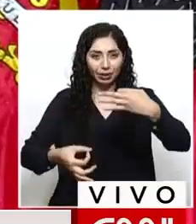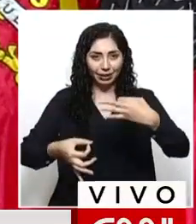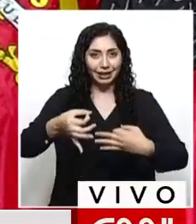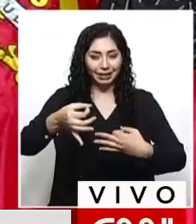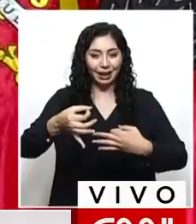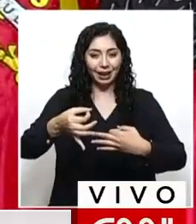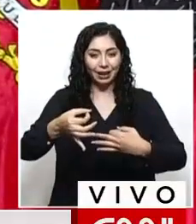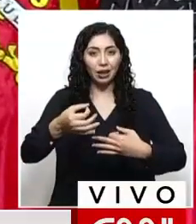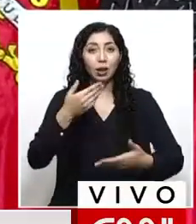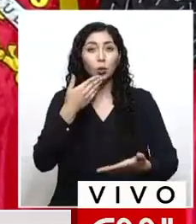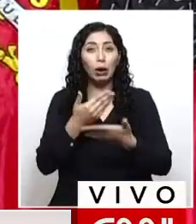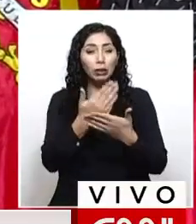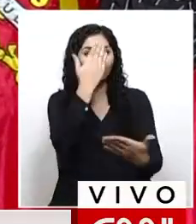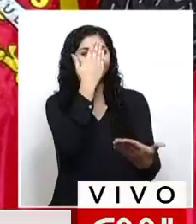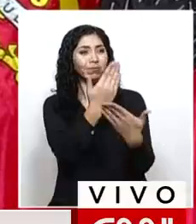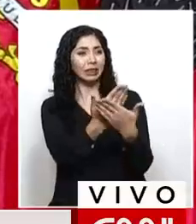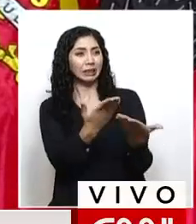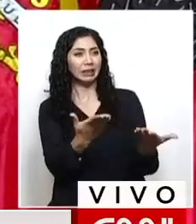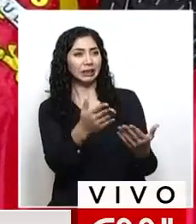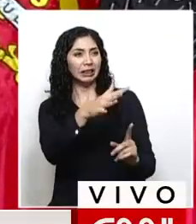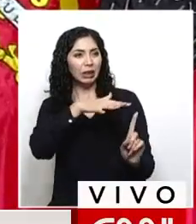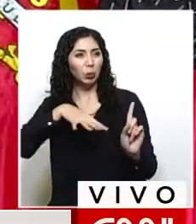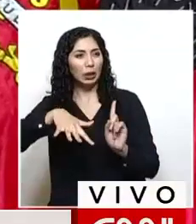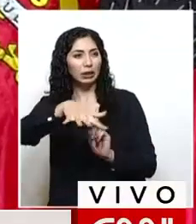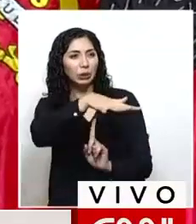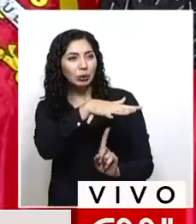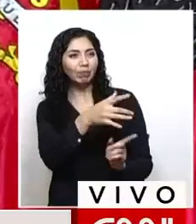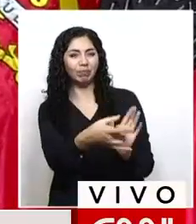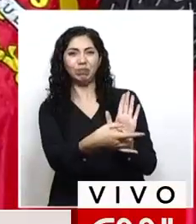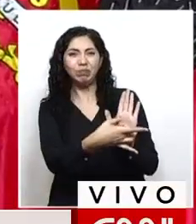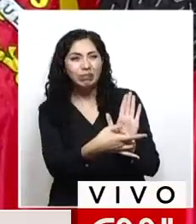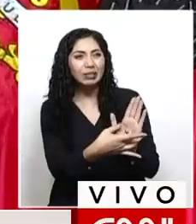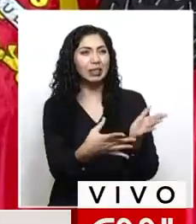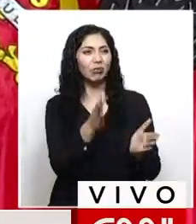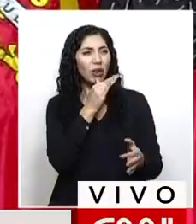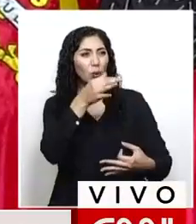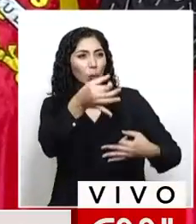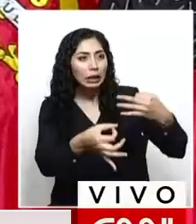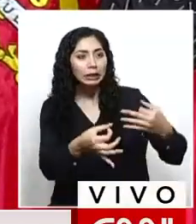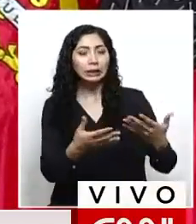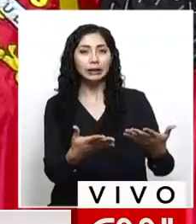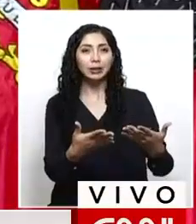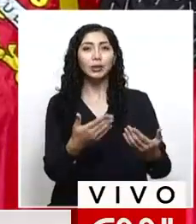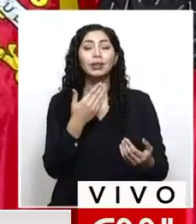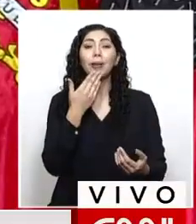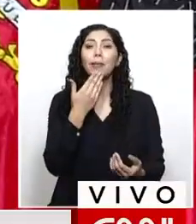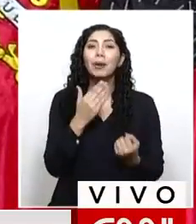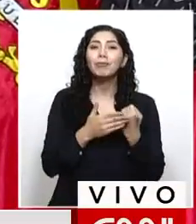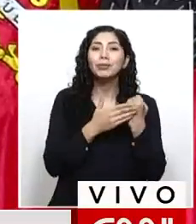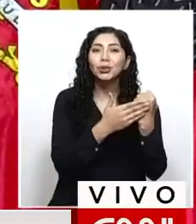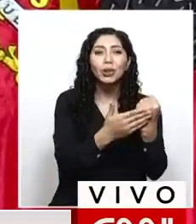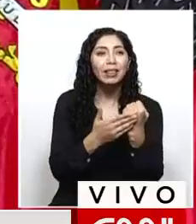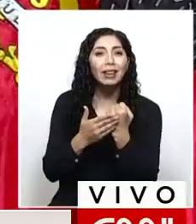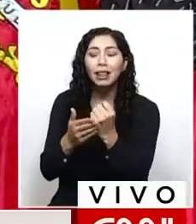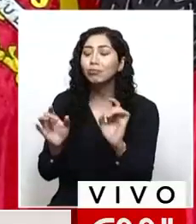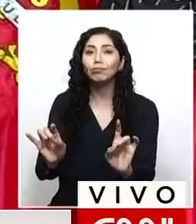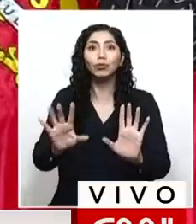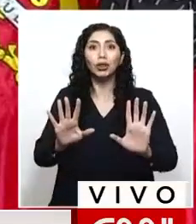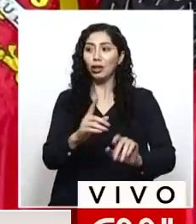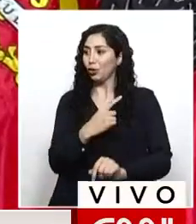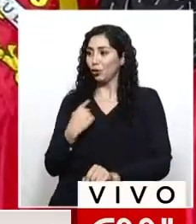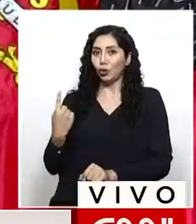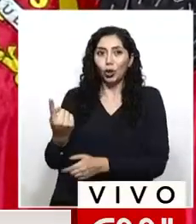nos enfrentábamos a atropellos e injusticias y cada vez que la solidaridad aparecía espontáneamente entre nosotras y